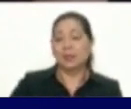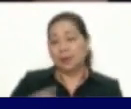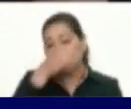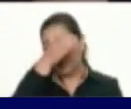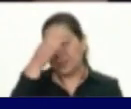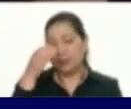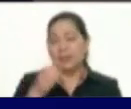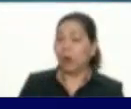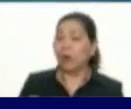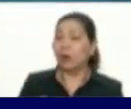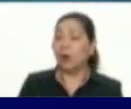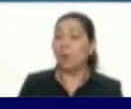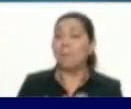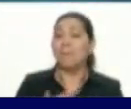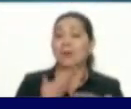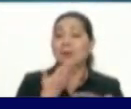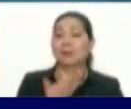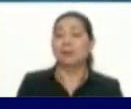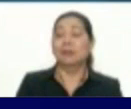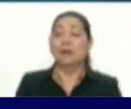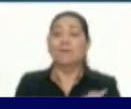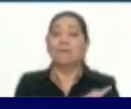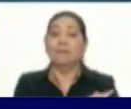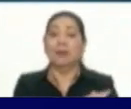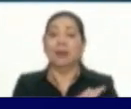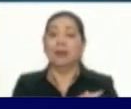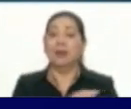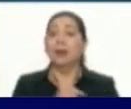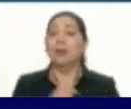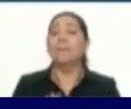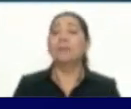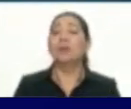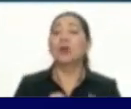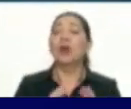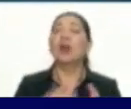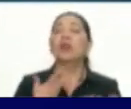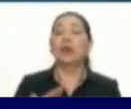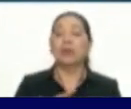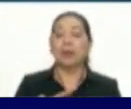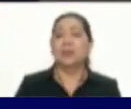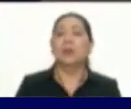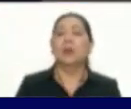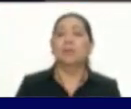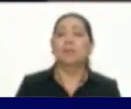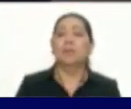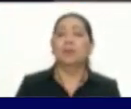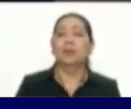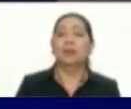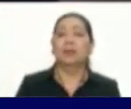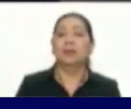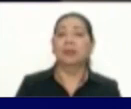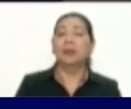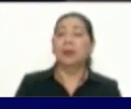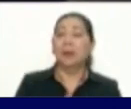Pedro Castillo Terrones. La Fiscalía de la Nación, liderada por Patricia Benavides, presentó al Congreso